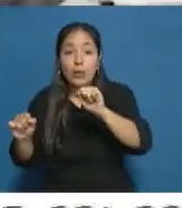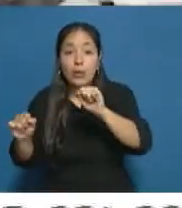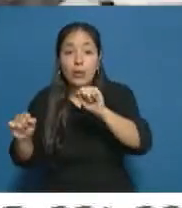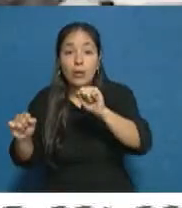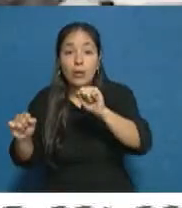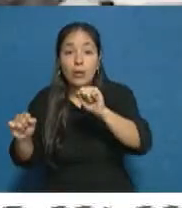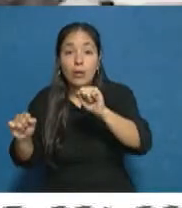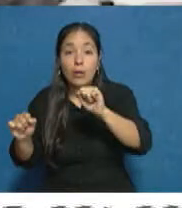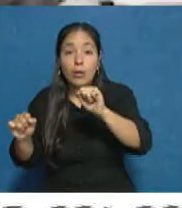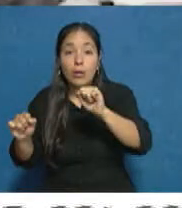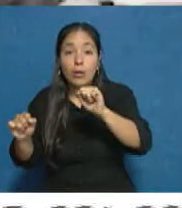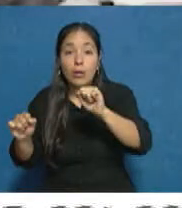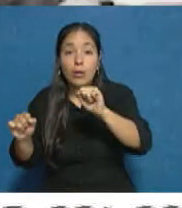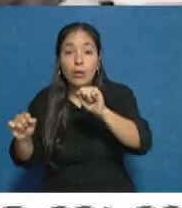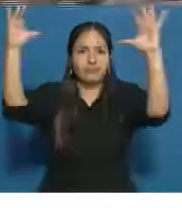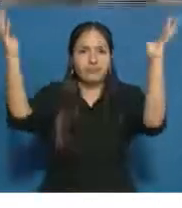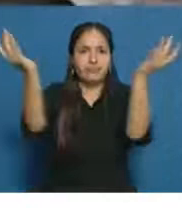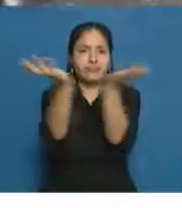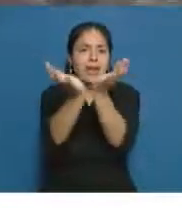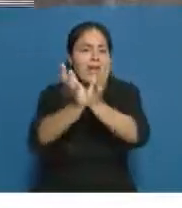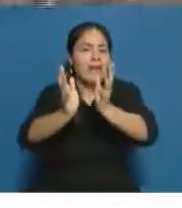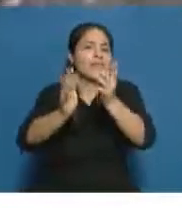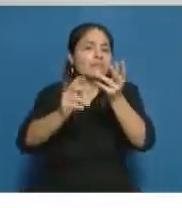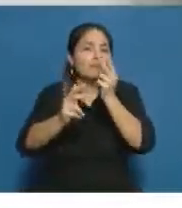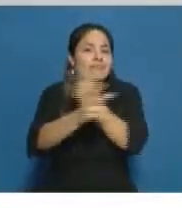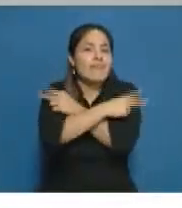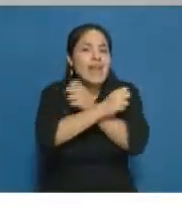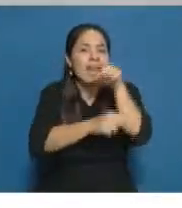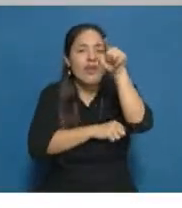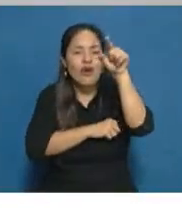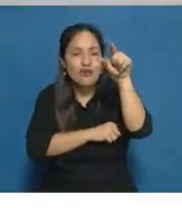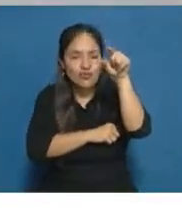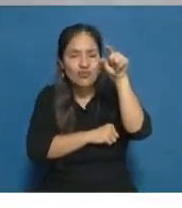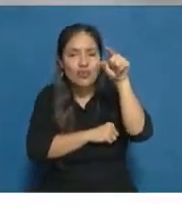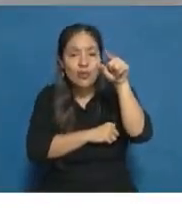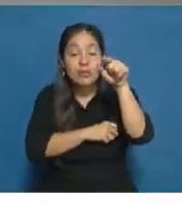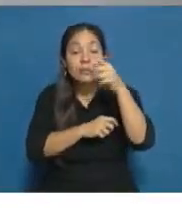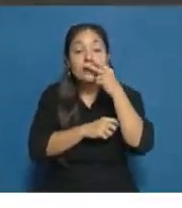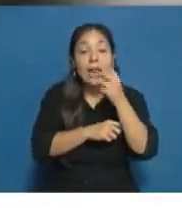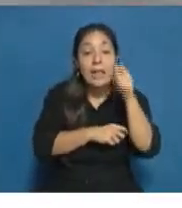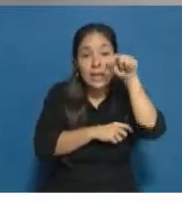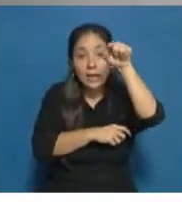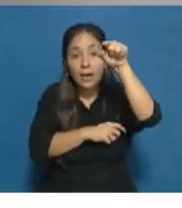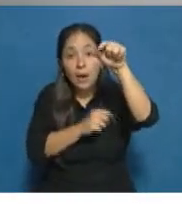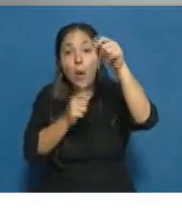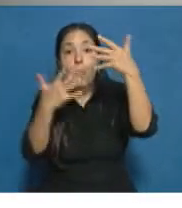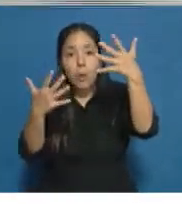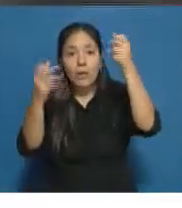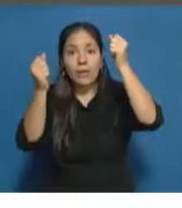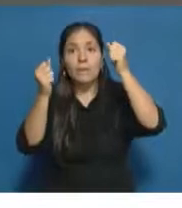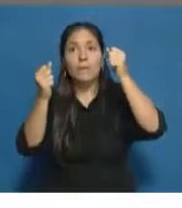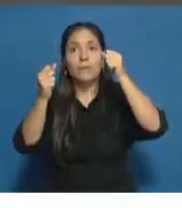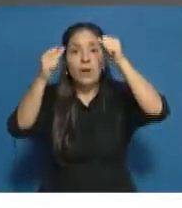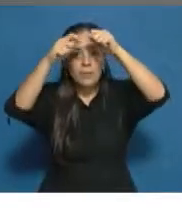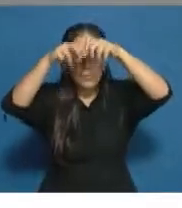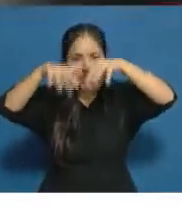que contengan material radioactivo y de alguna forma ese material radioactivo puede ser depositado en los suelos, en